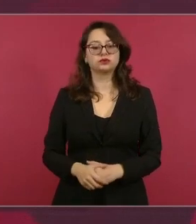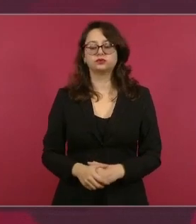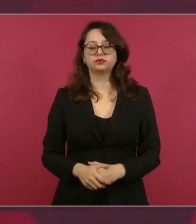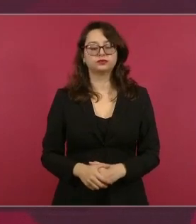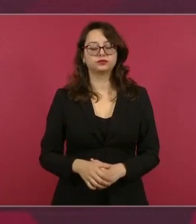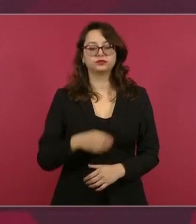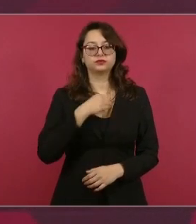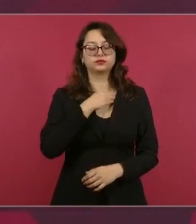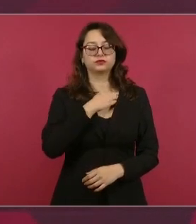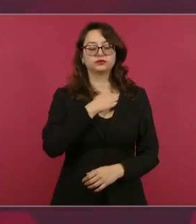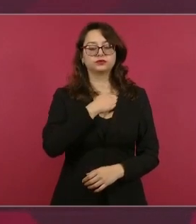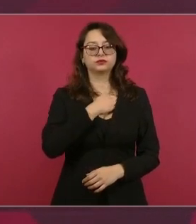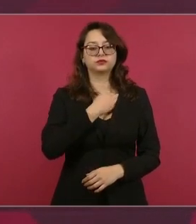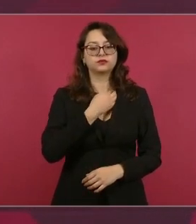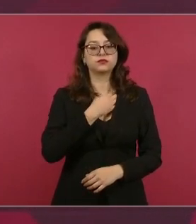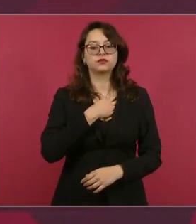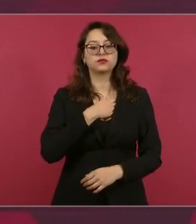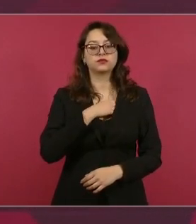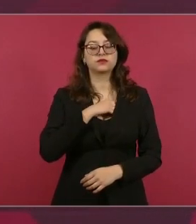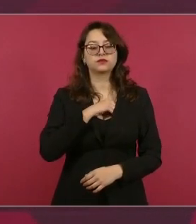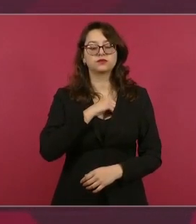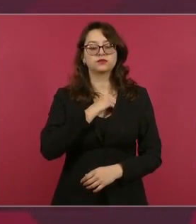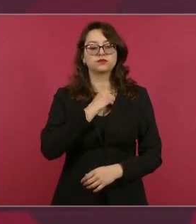Guerrero es